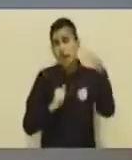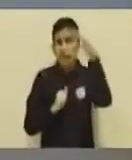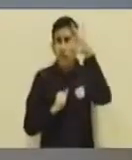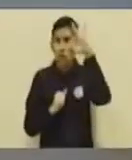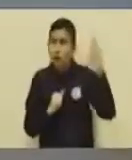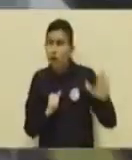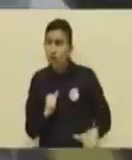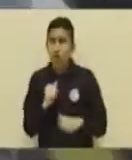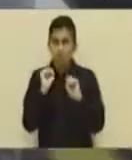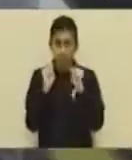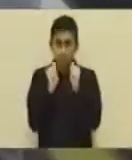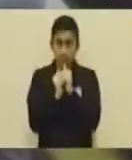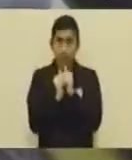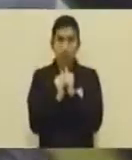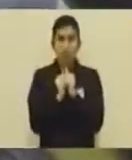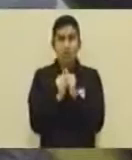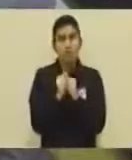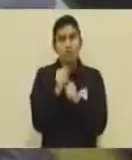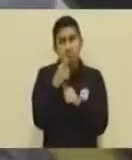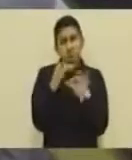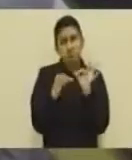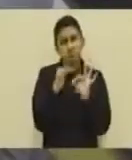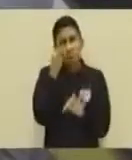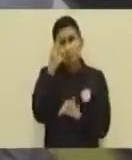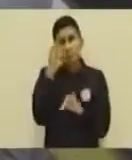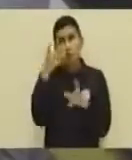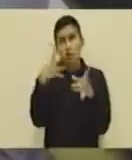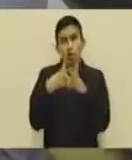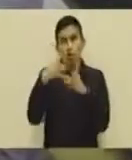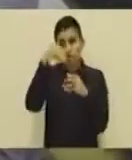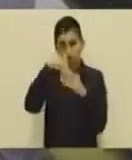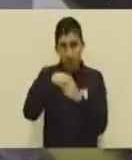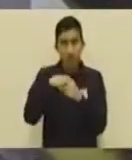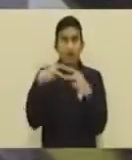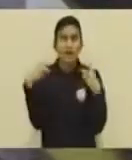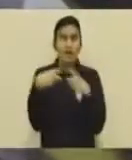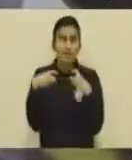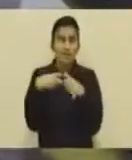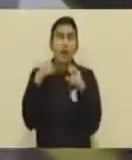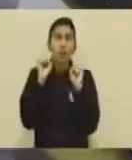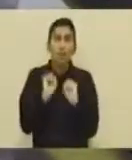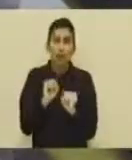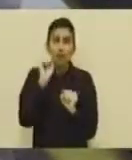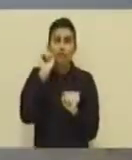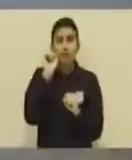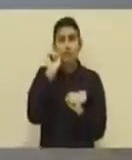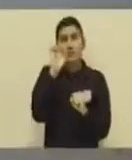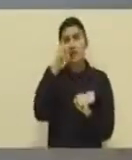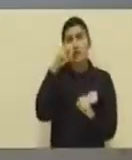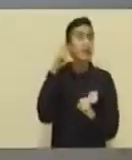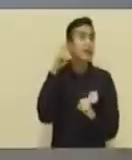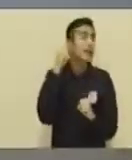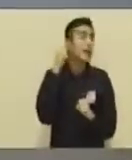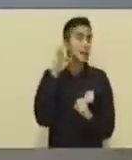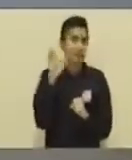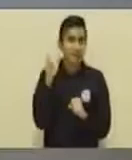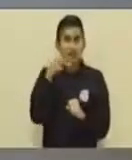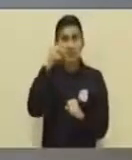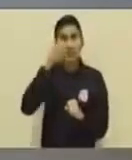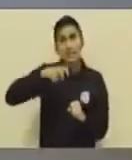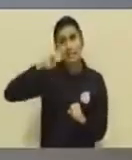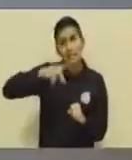está. Simplemente saber que es el último subnivel, ¿verdad?, de energía, que va a ser el enlace necesario. Con la cantidad de electrones que